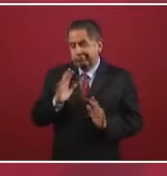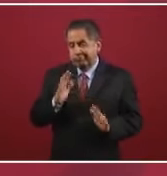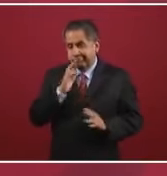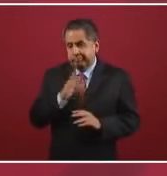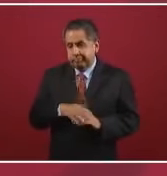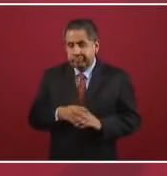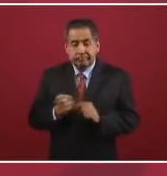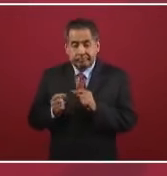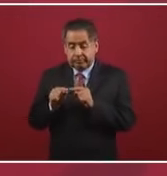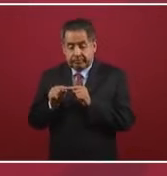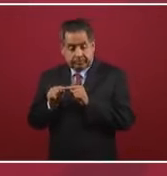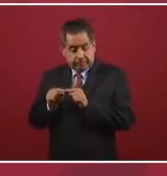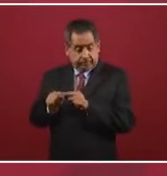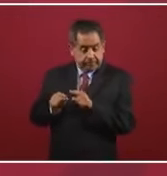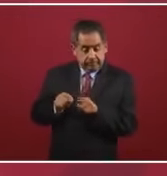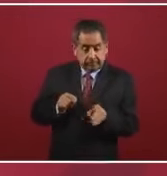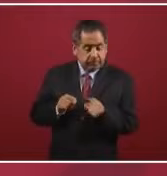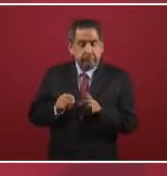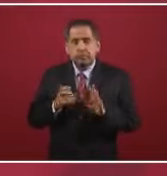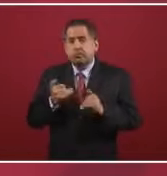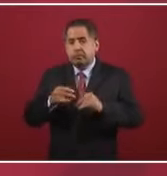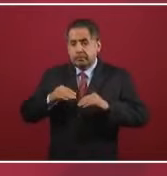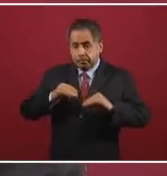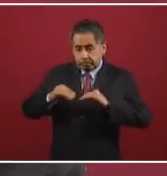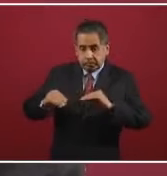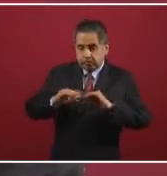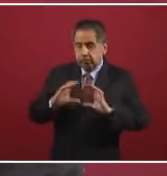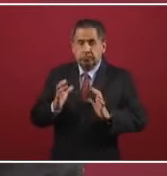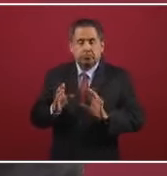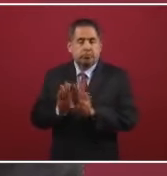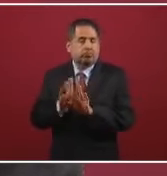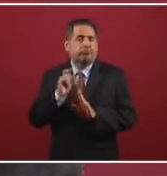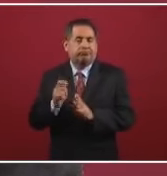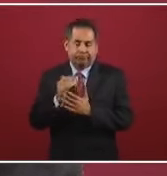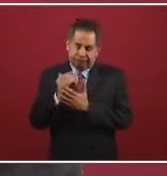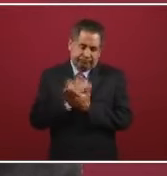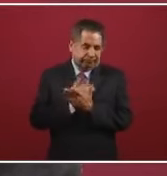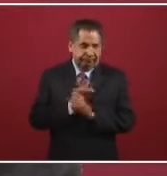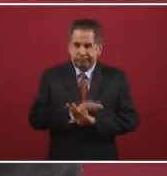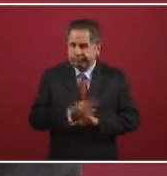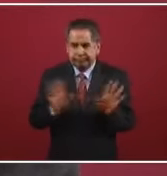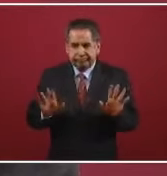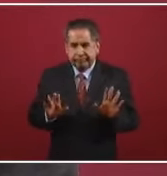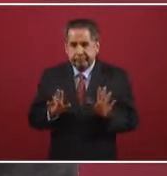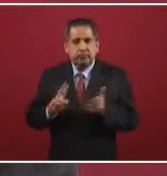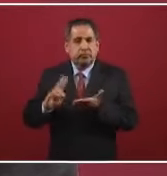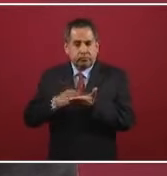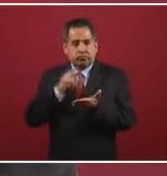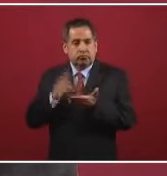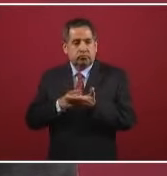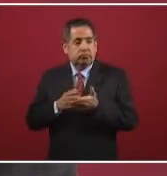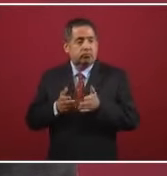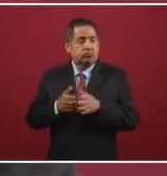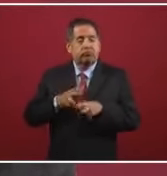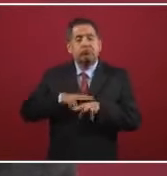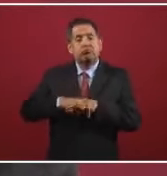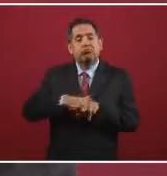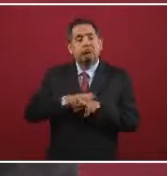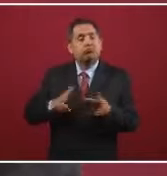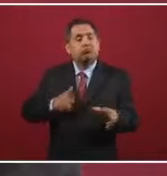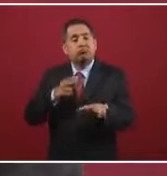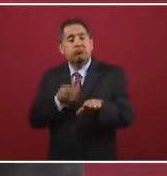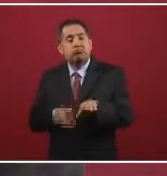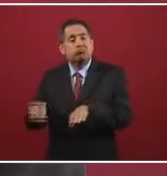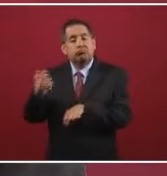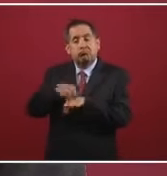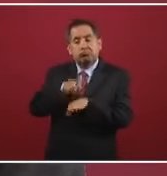Una parte importante de esta operación es evitar que se utilicen ese tipo de transportes que además son muy